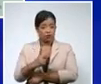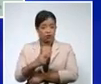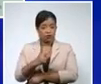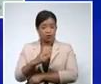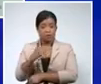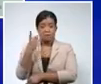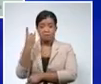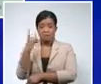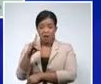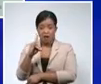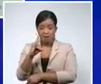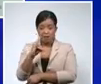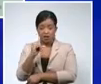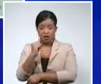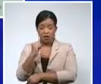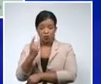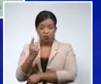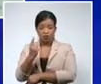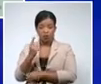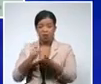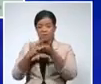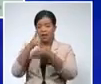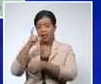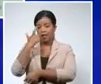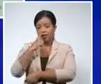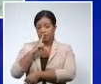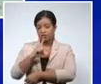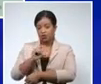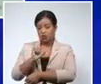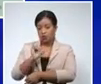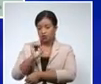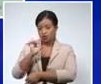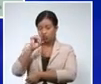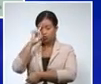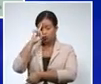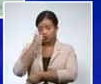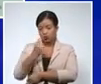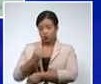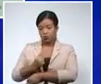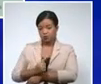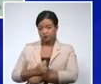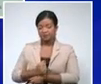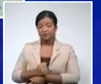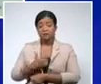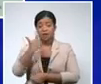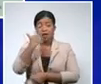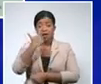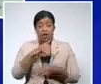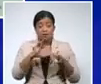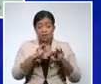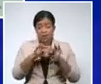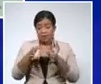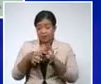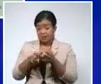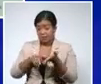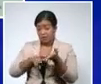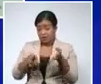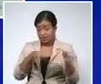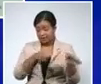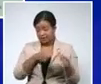con 1 cada uno. Artemisa diagnostican 17